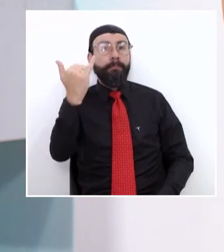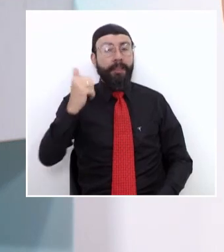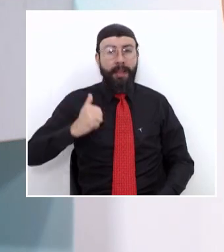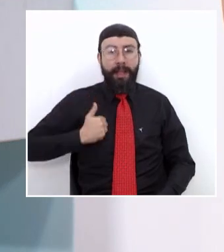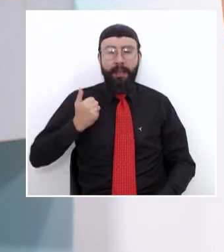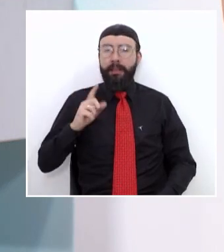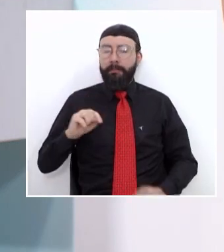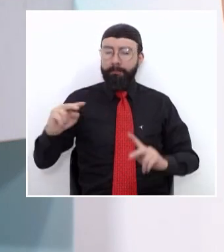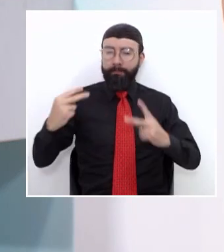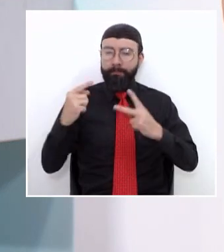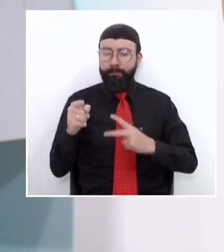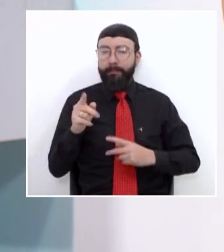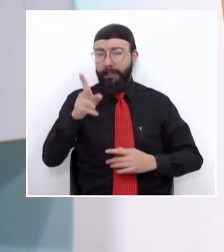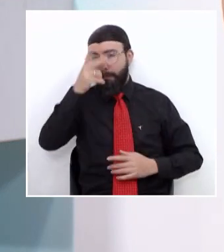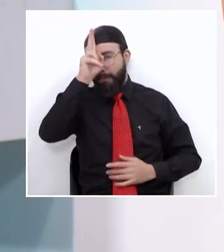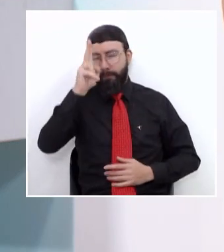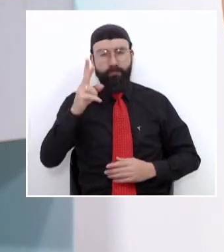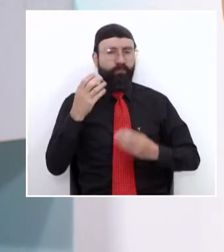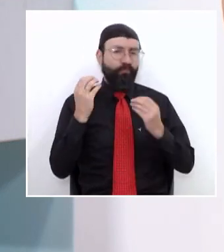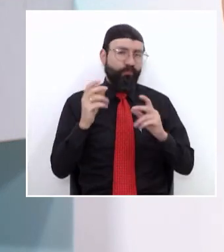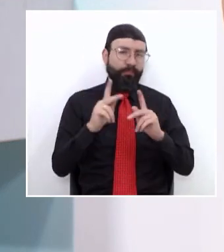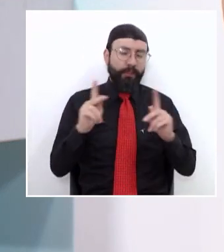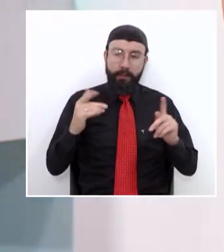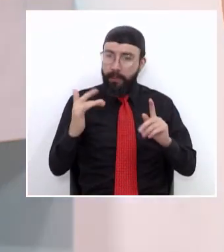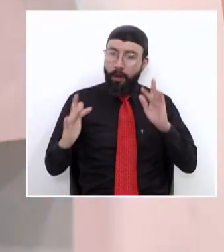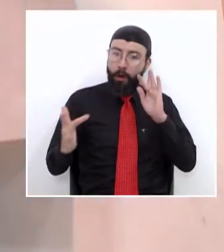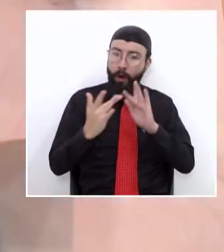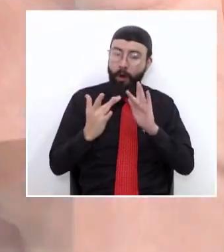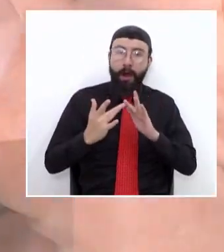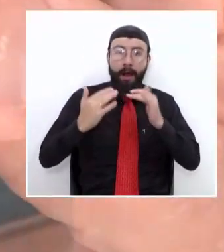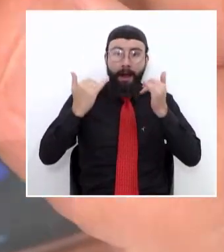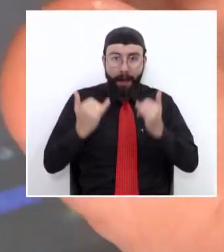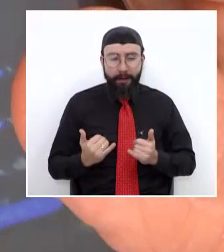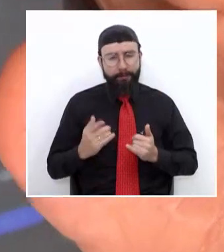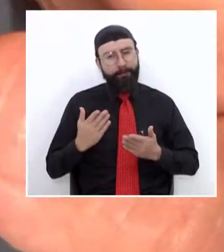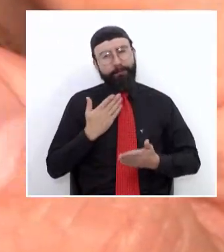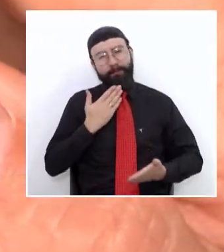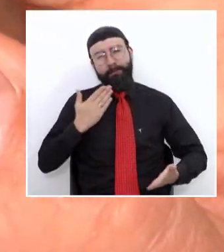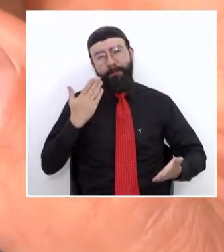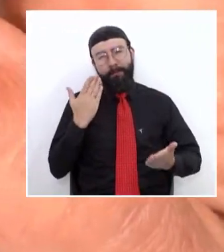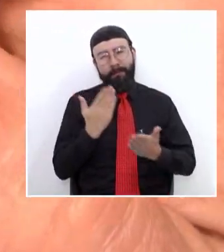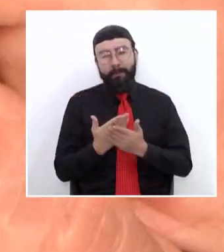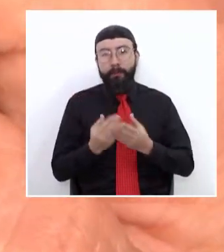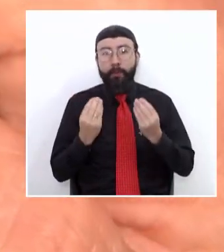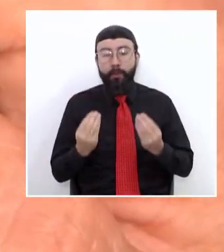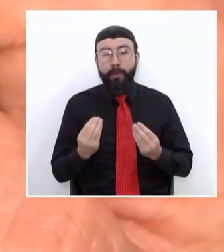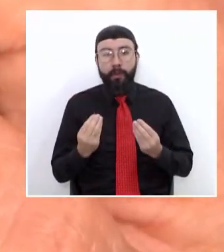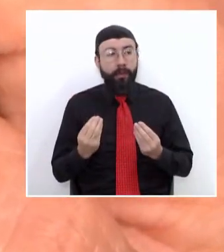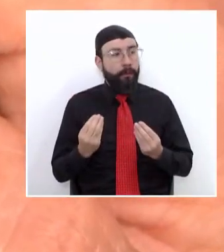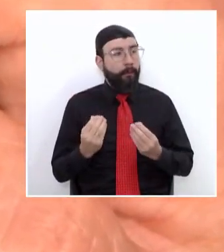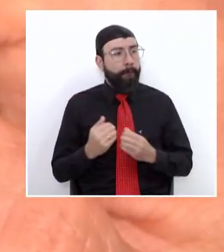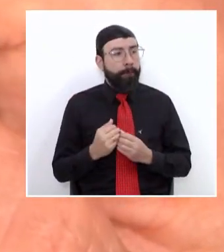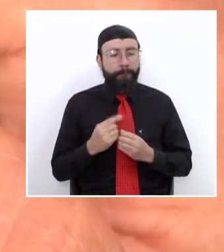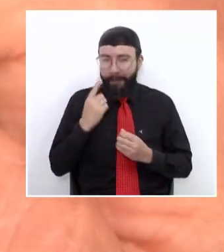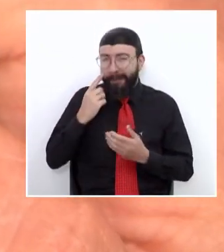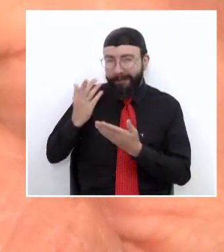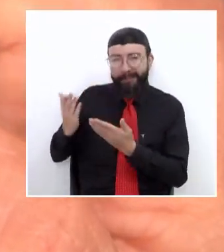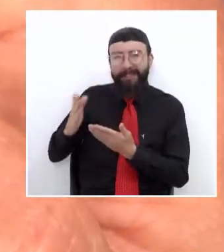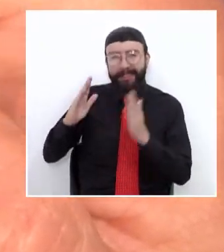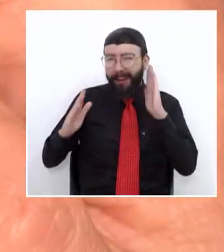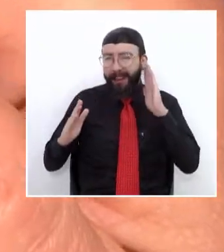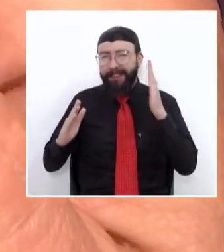Perú. Bueno, tantas personas que se conectan en este momento, muchísimas gracias. Vamos a ver, miren, acá estamos